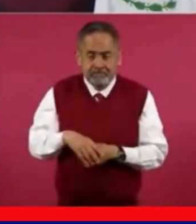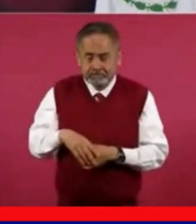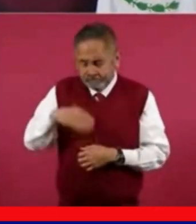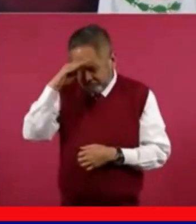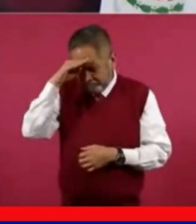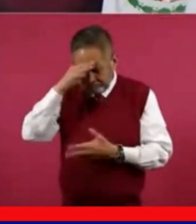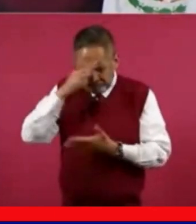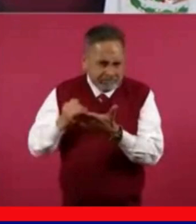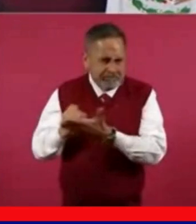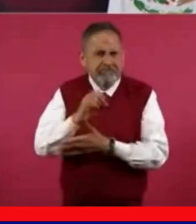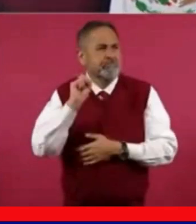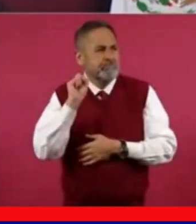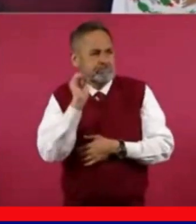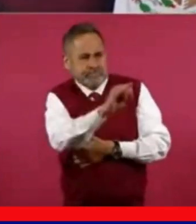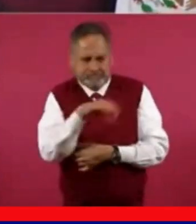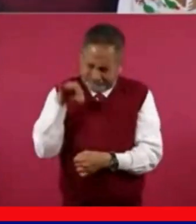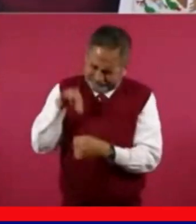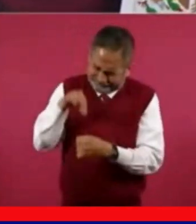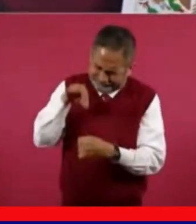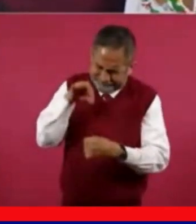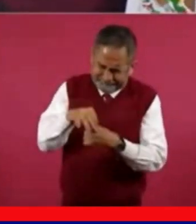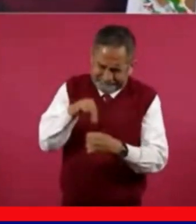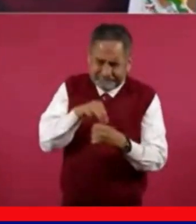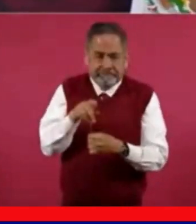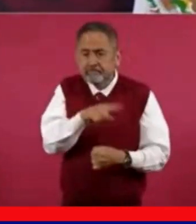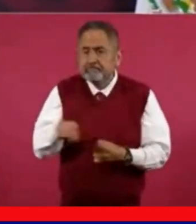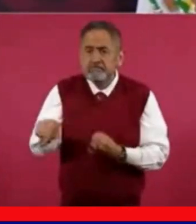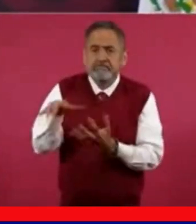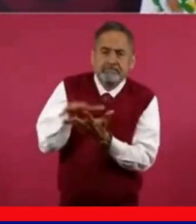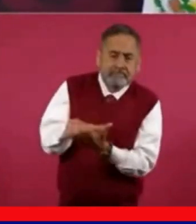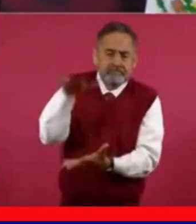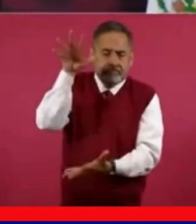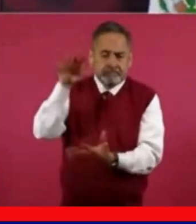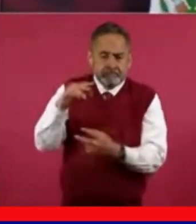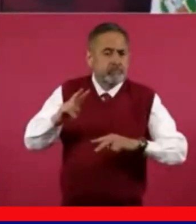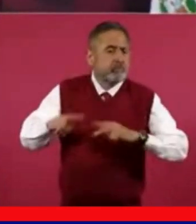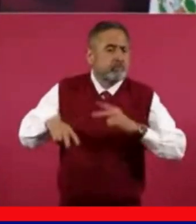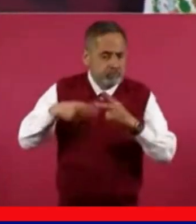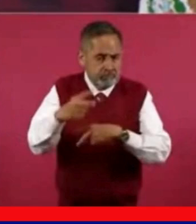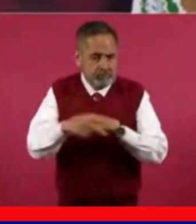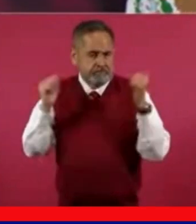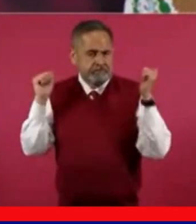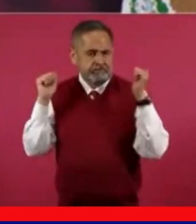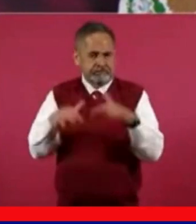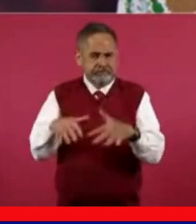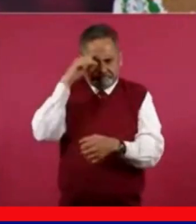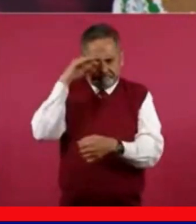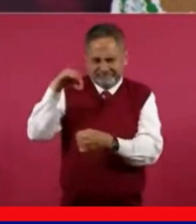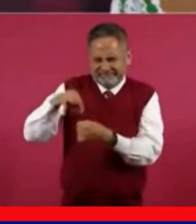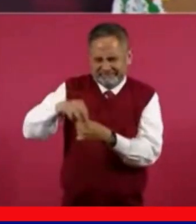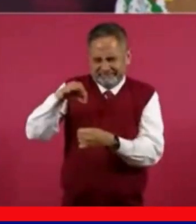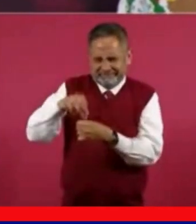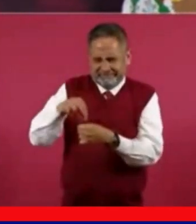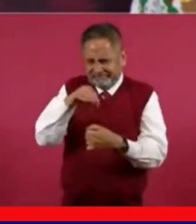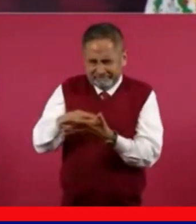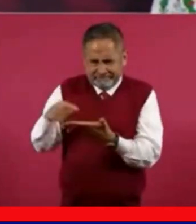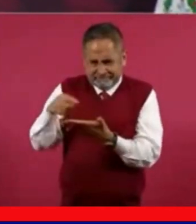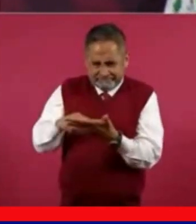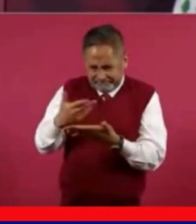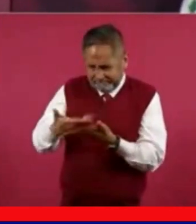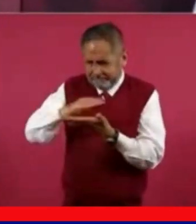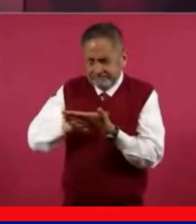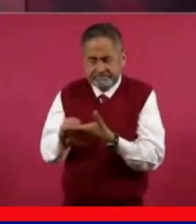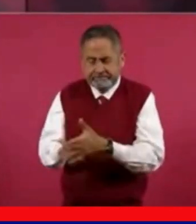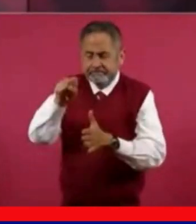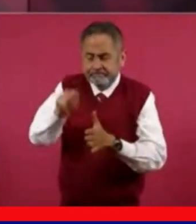este paro ya que muchas decisiones Se resuelven en otras instancias en cuanto a los magistrados y ministros de la corte que no están